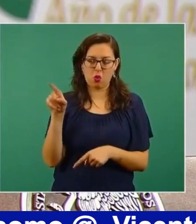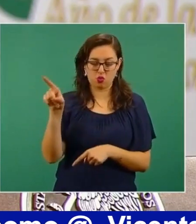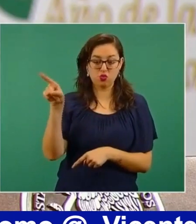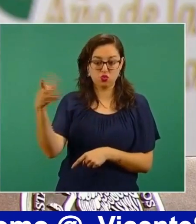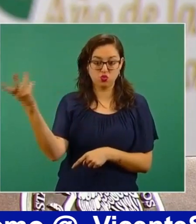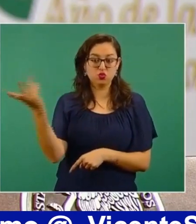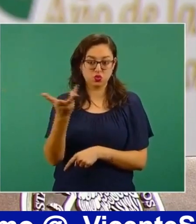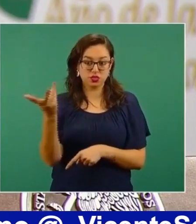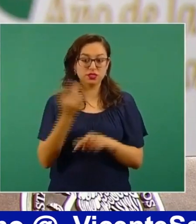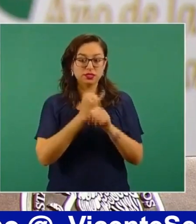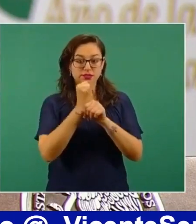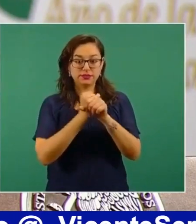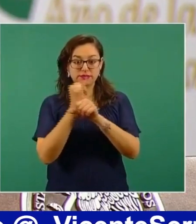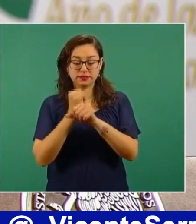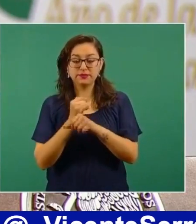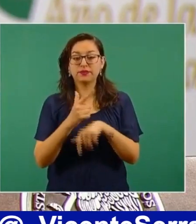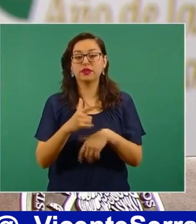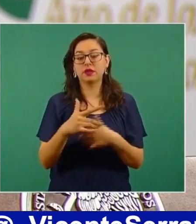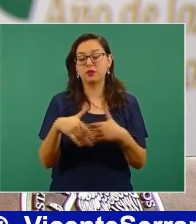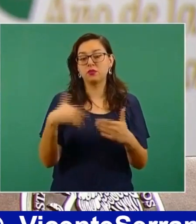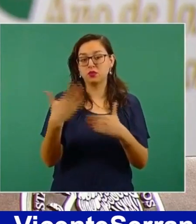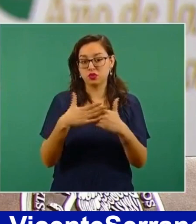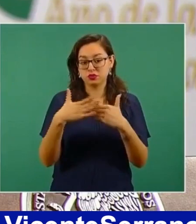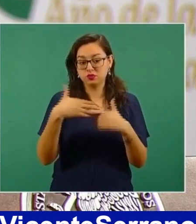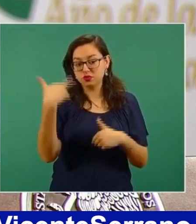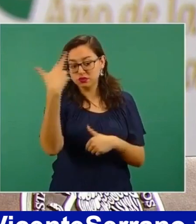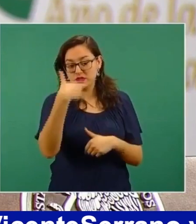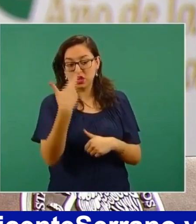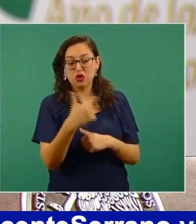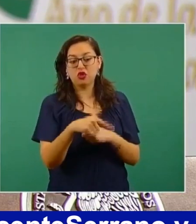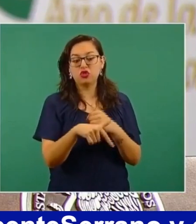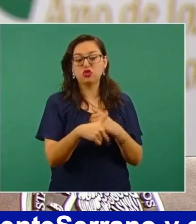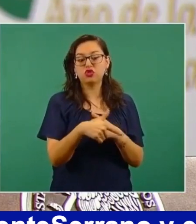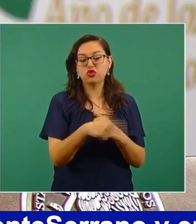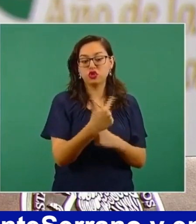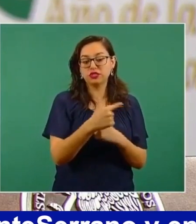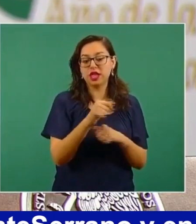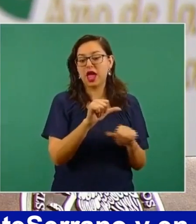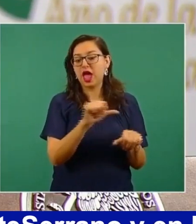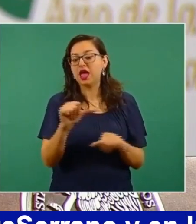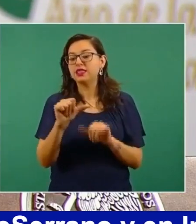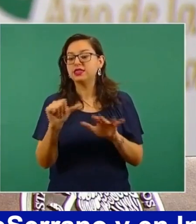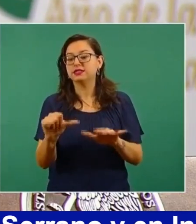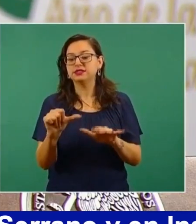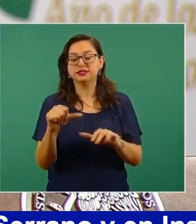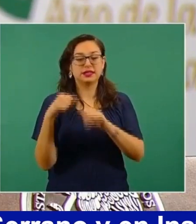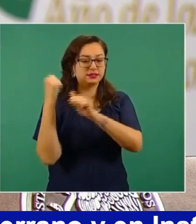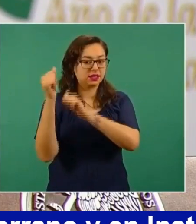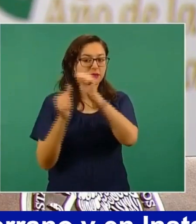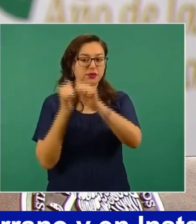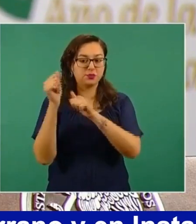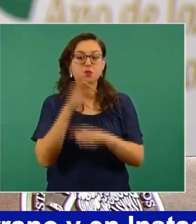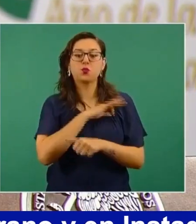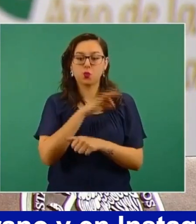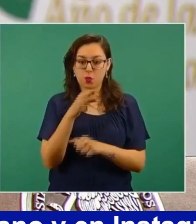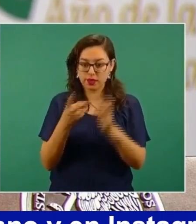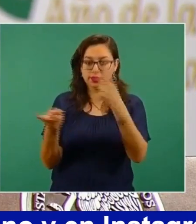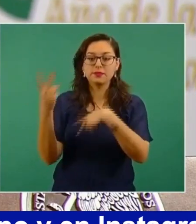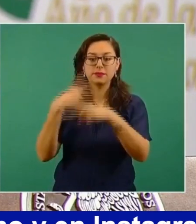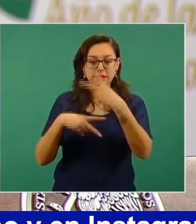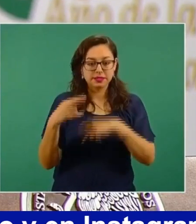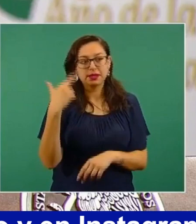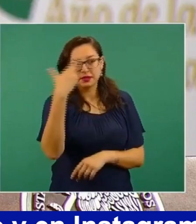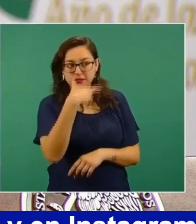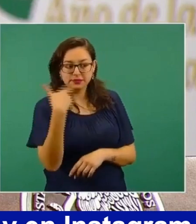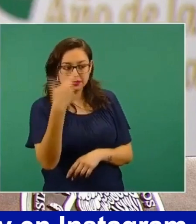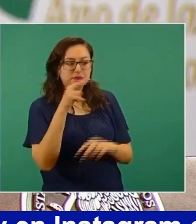inspección se tienen que realizar entre el 12 y el 16 de abril, solamente los registrados. Tenemos que recibir la recepción de ofertas entre el